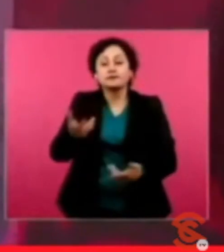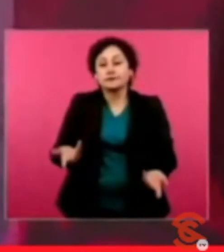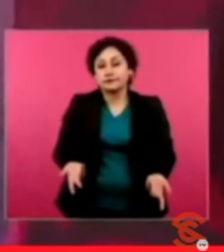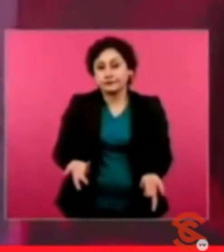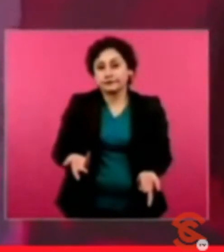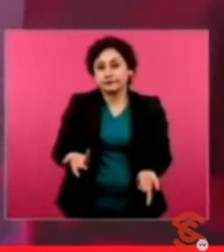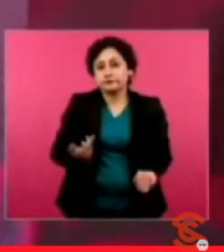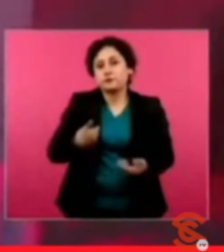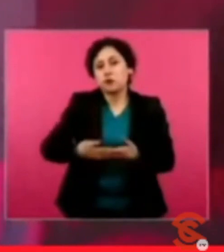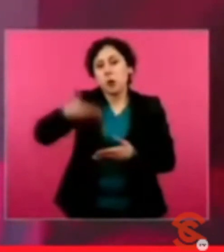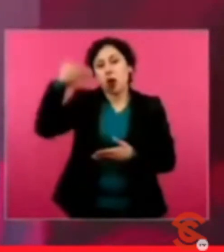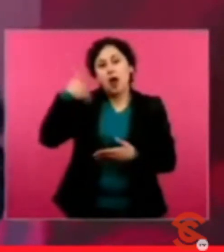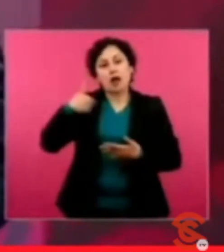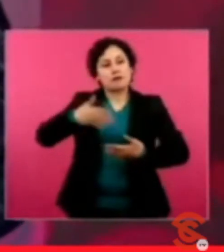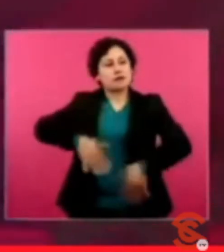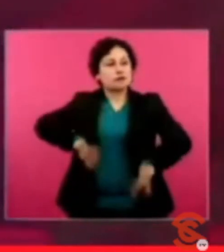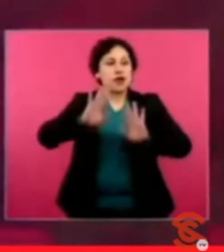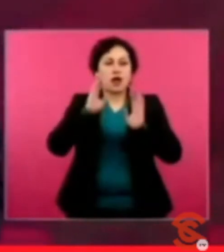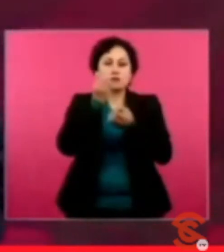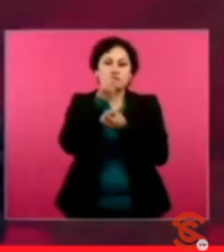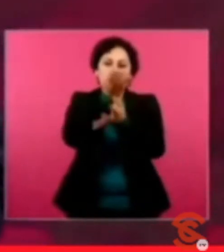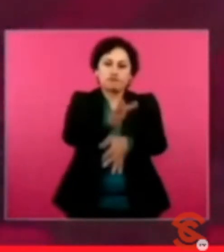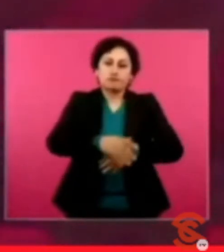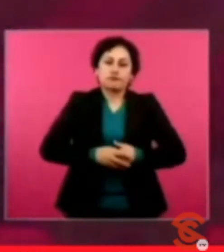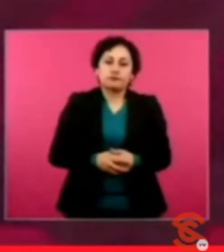lo dicho está, sí.